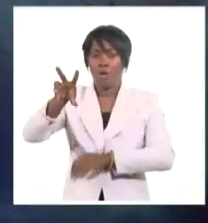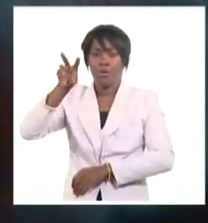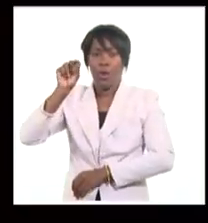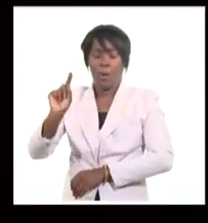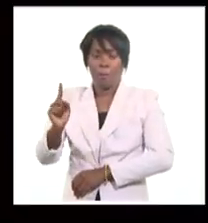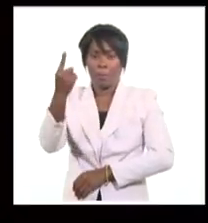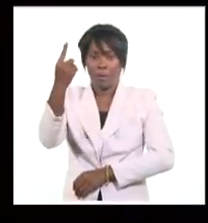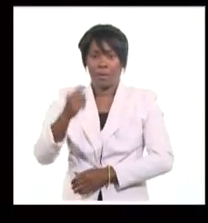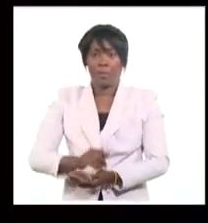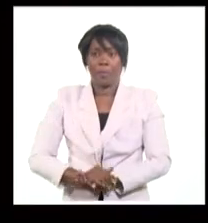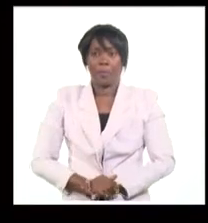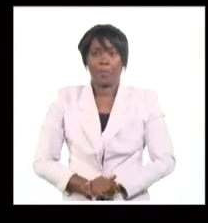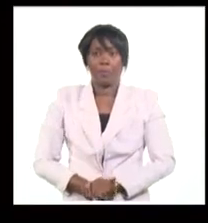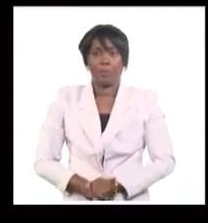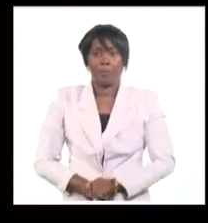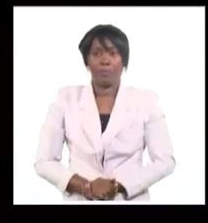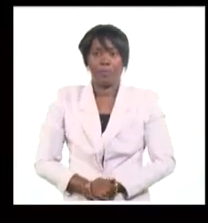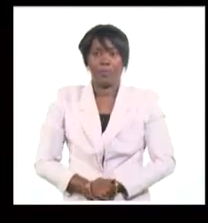Pérez